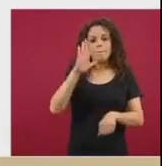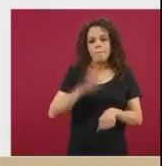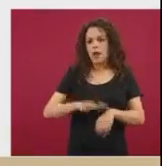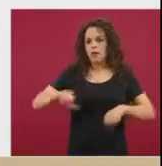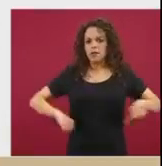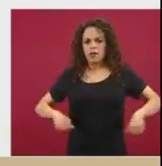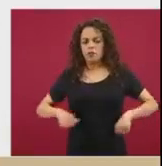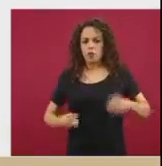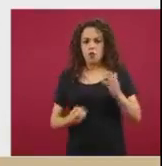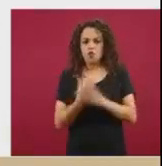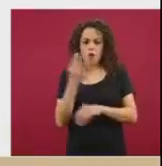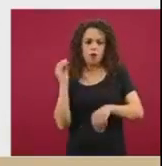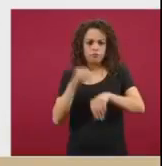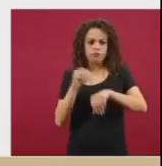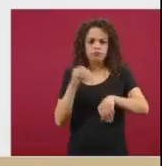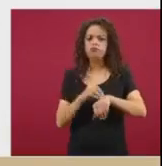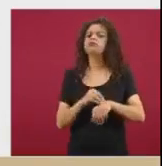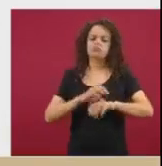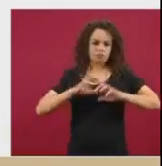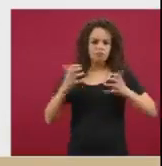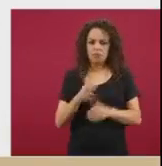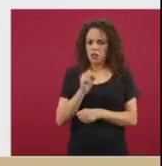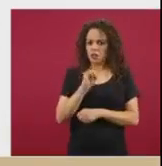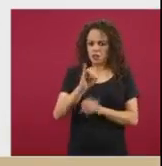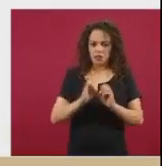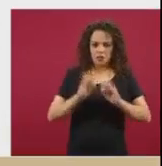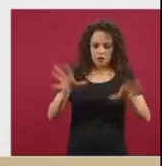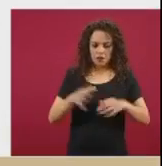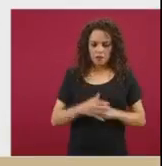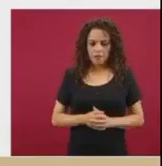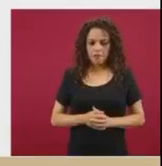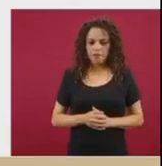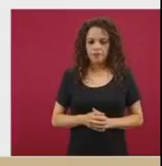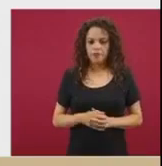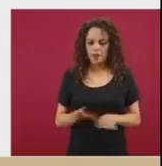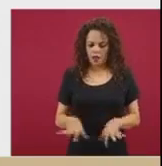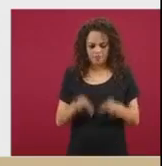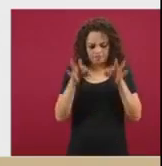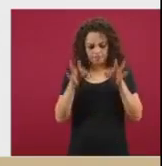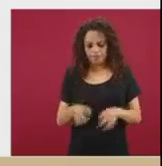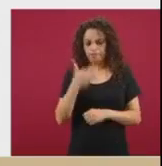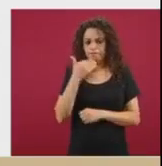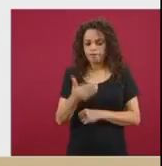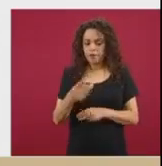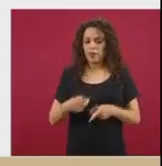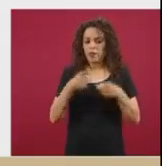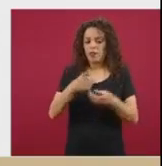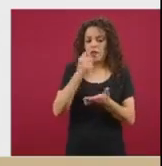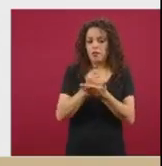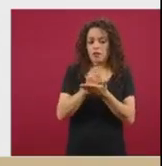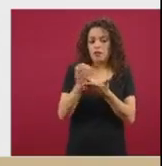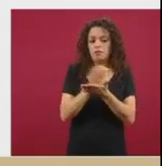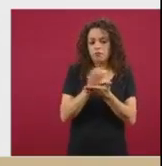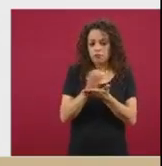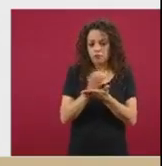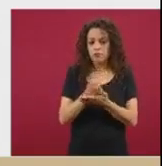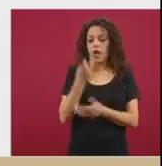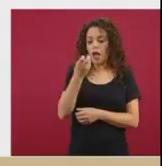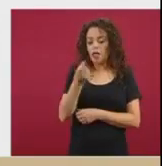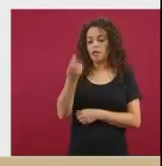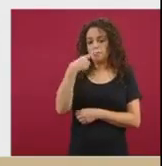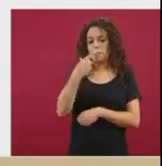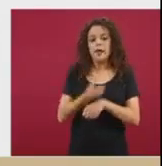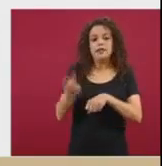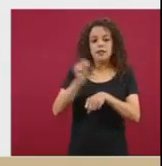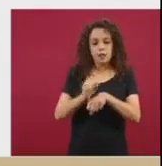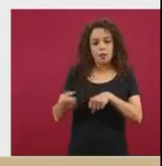así lo haremos. El diagnóstico oportuno es uno de nuestros hitos, el tratamiento oportuno supervisado cuando sí se requiera, esta dosis semanal, y el autoadministrado